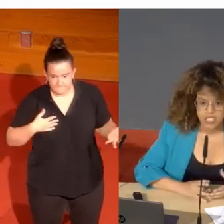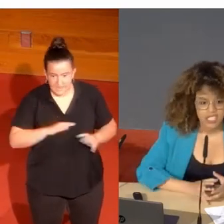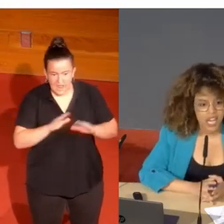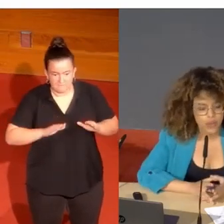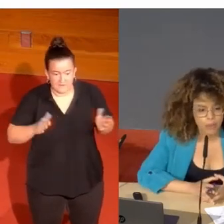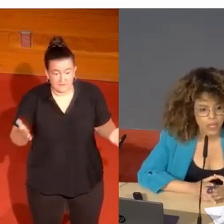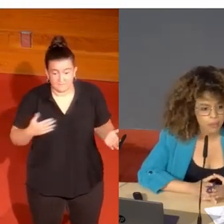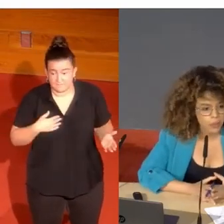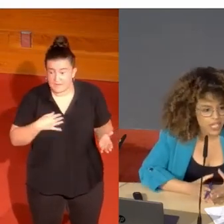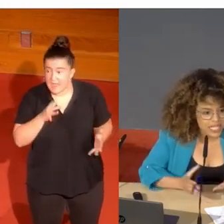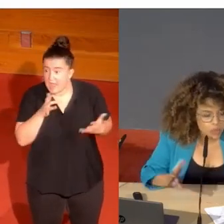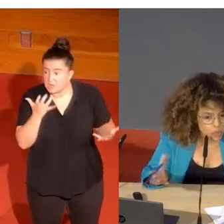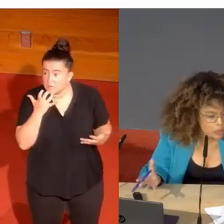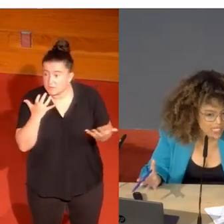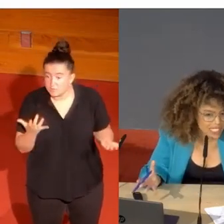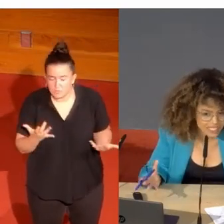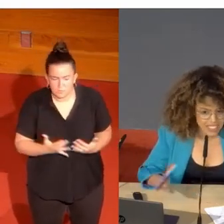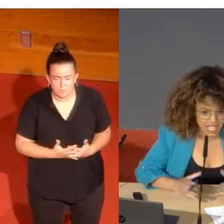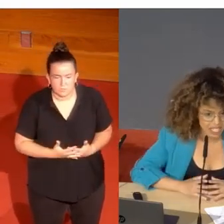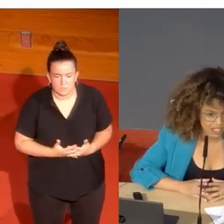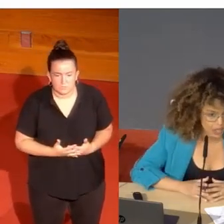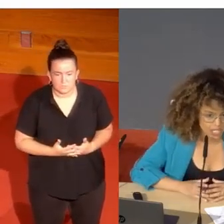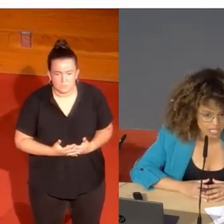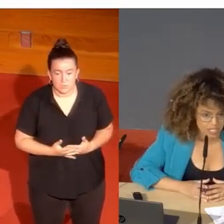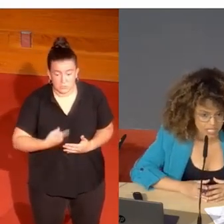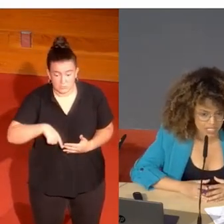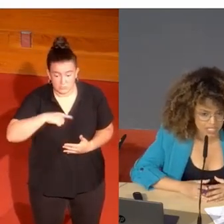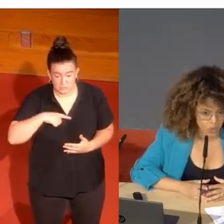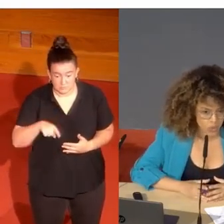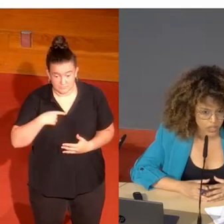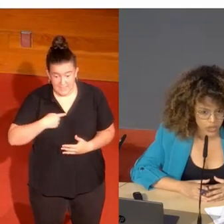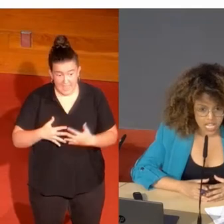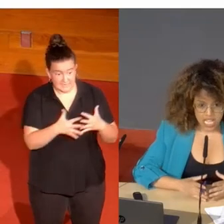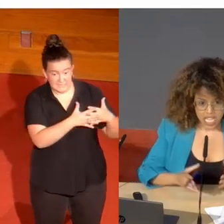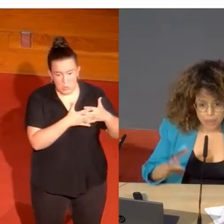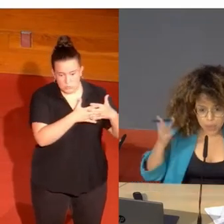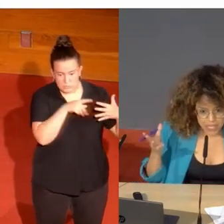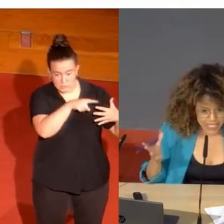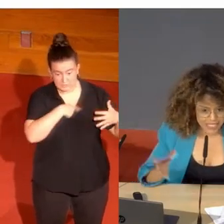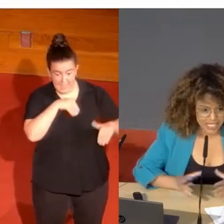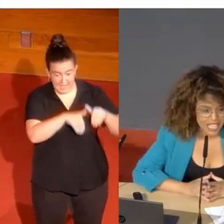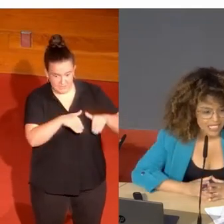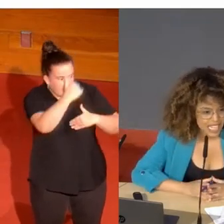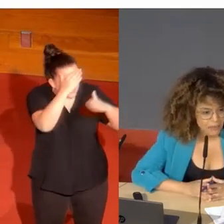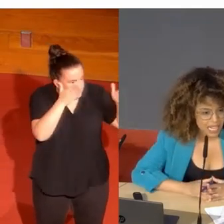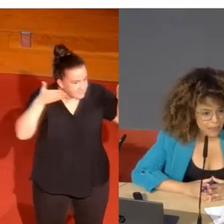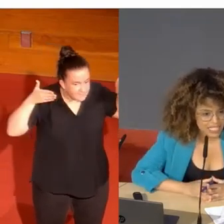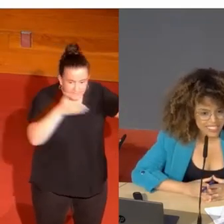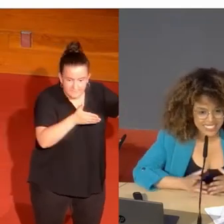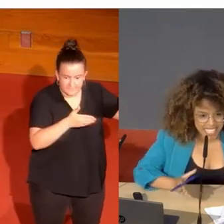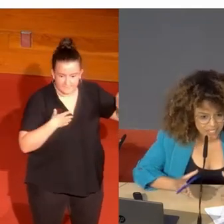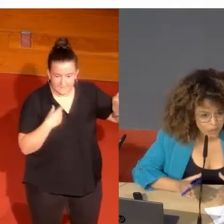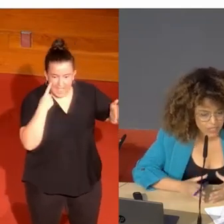desinformación ahora por ejemplo estamos muy pendientes de las elecciones en Estados Unidos y muy pendiente de las